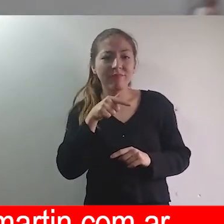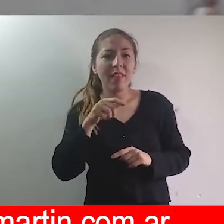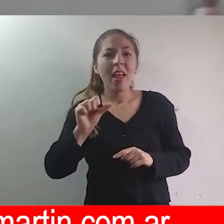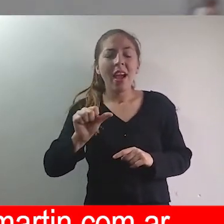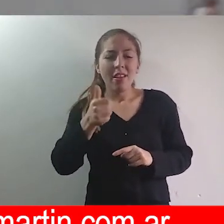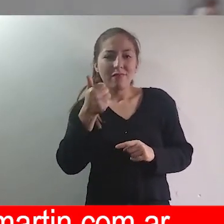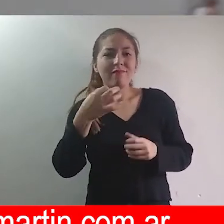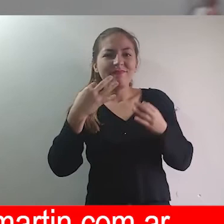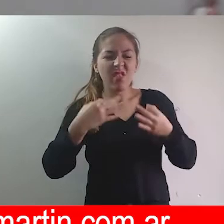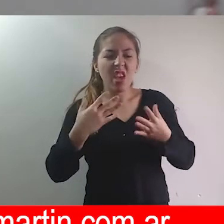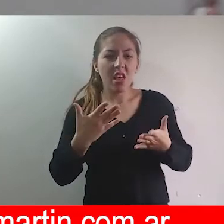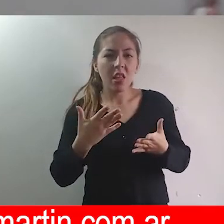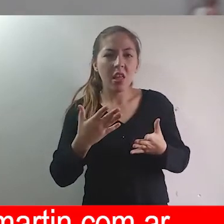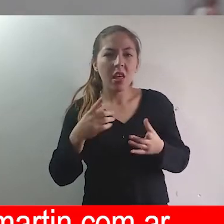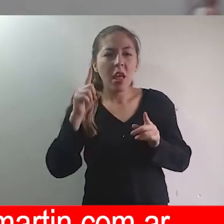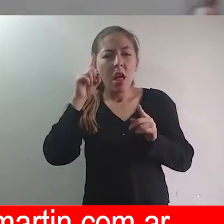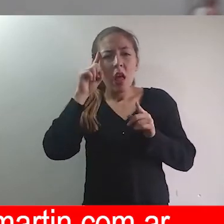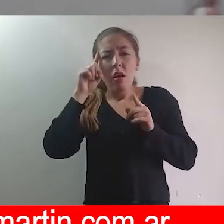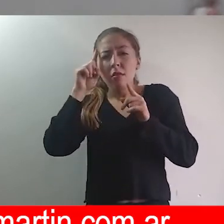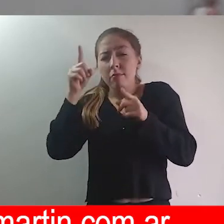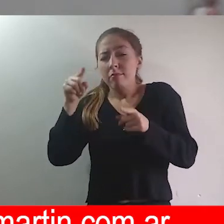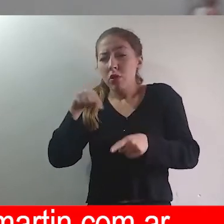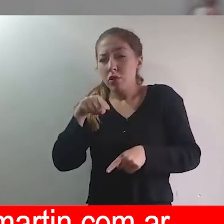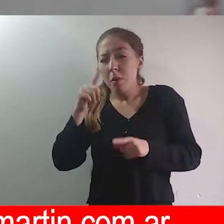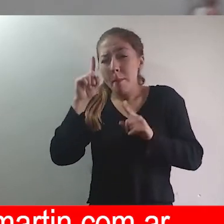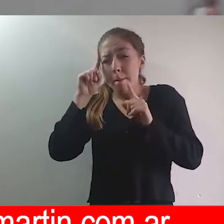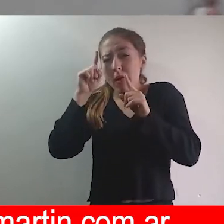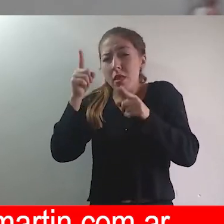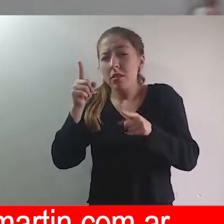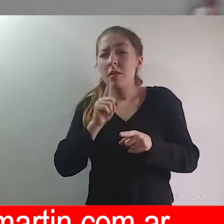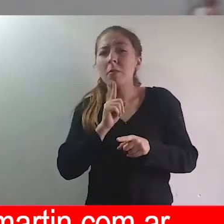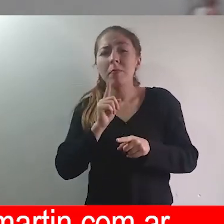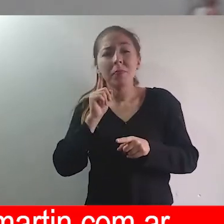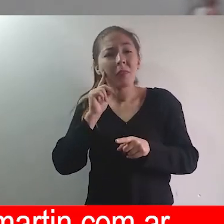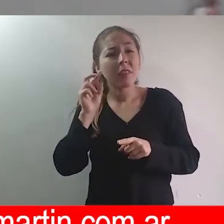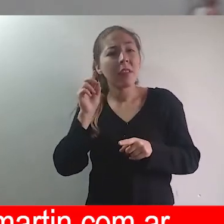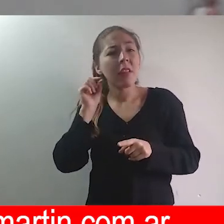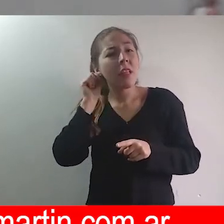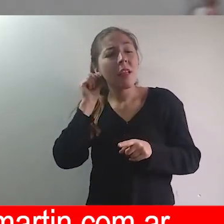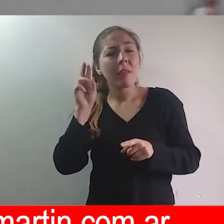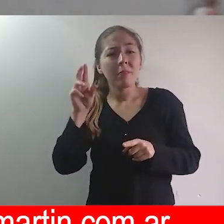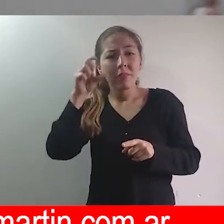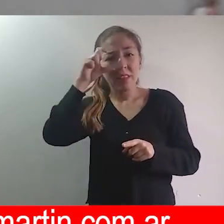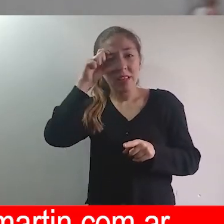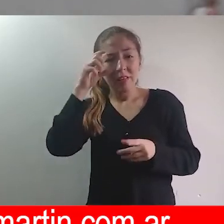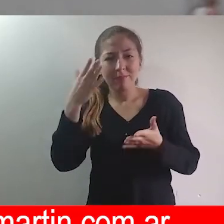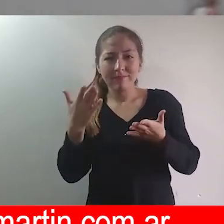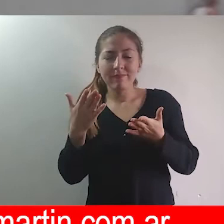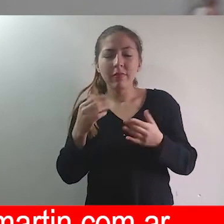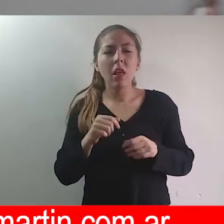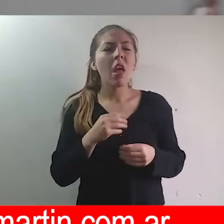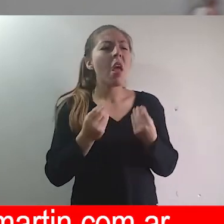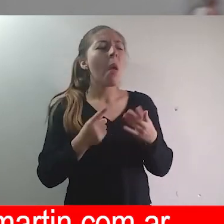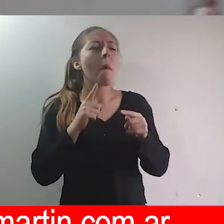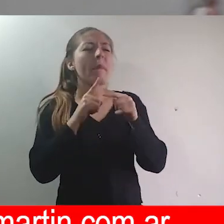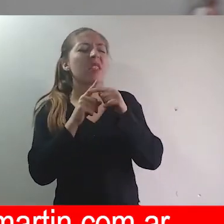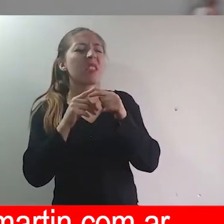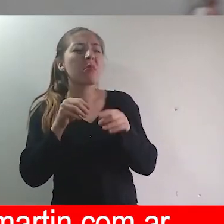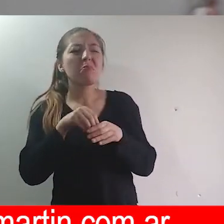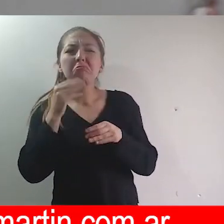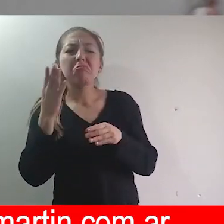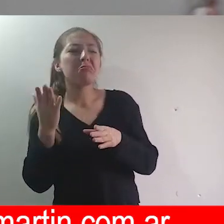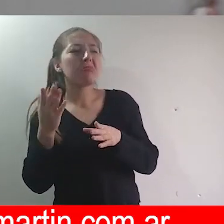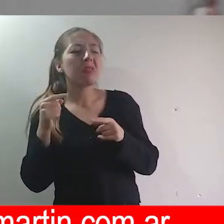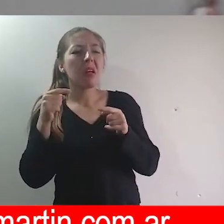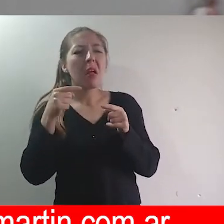fue un justo ganador. Hay que saber perder y nosotros tenemos que ya mentalizarnos en Tigre e ir a buscar la victoria allá. ¿Qué se saca de